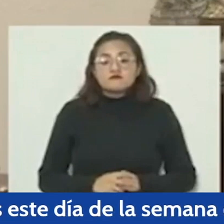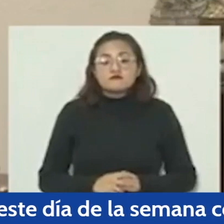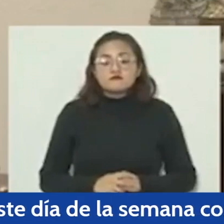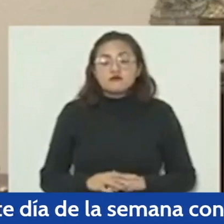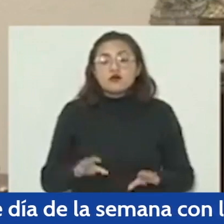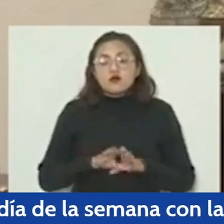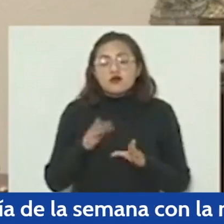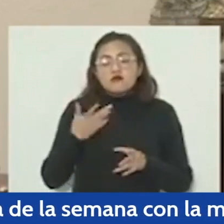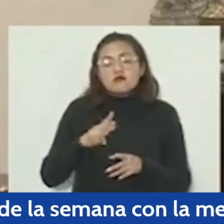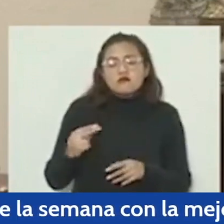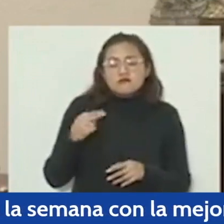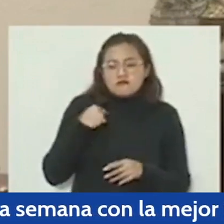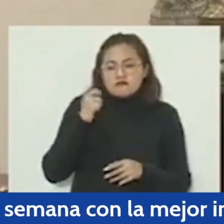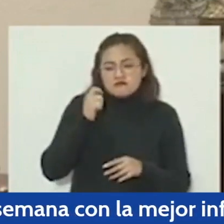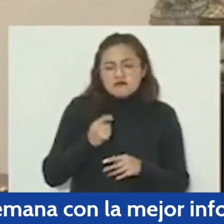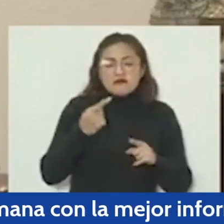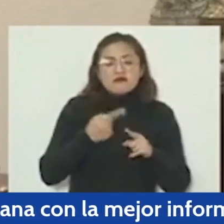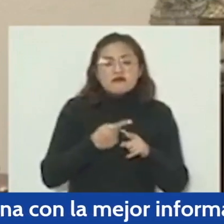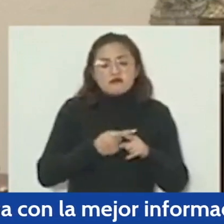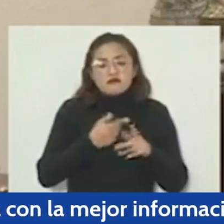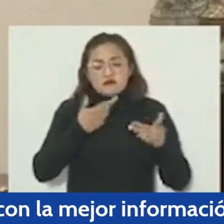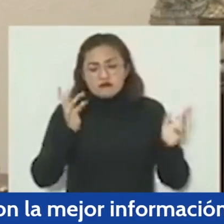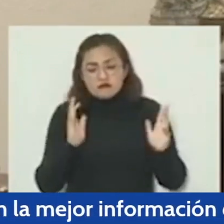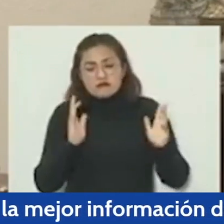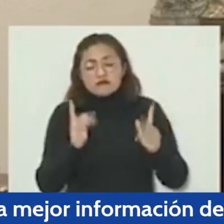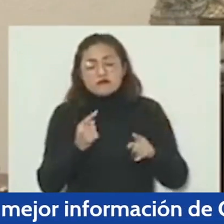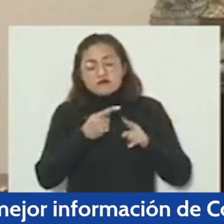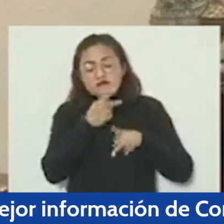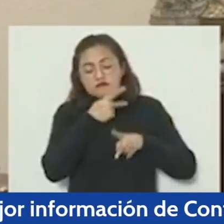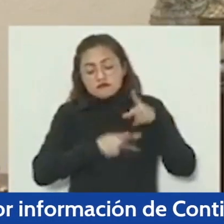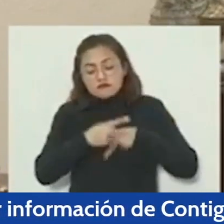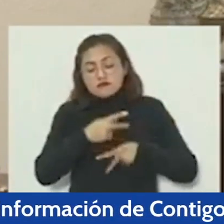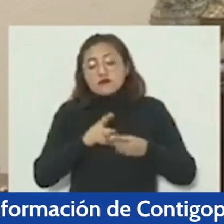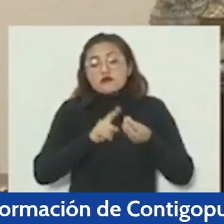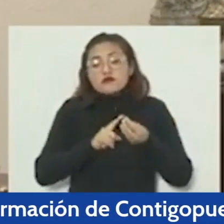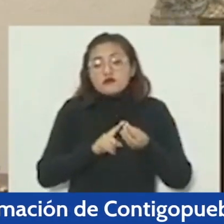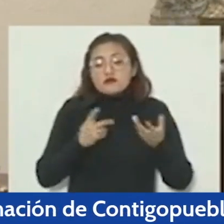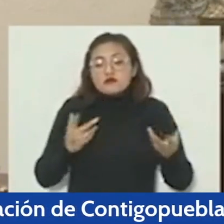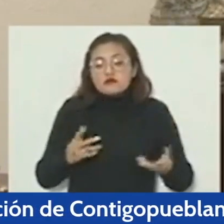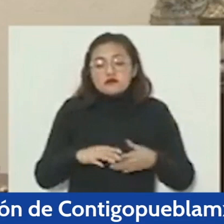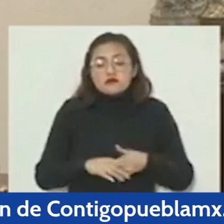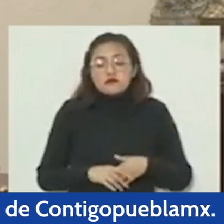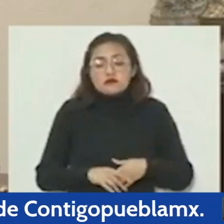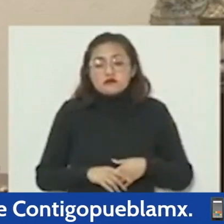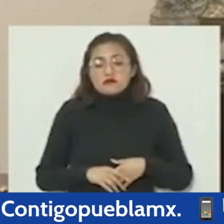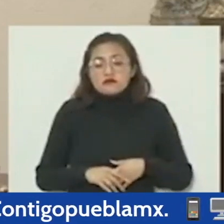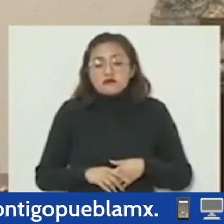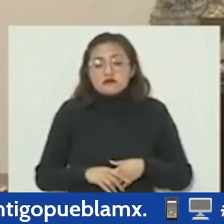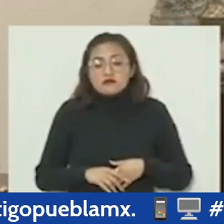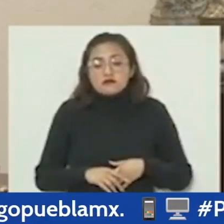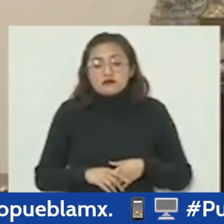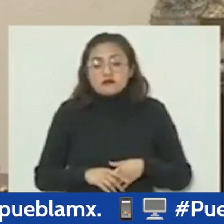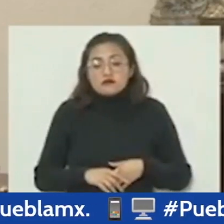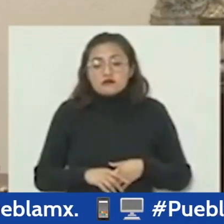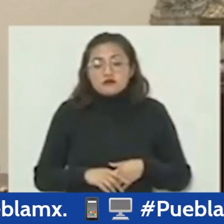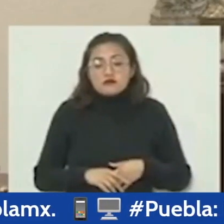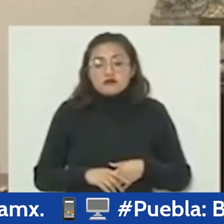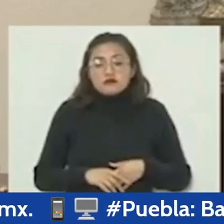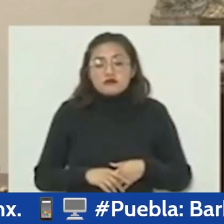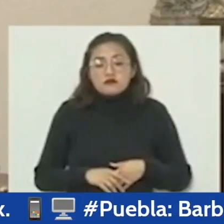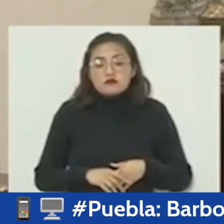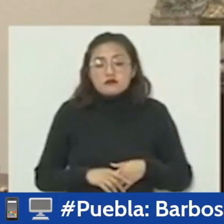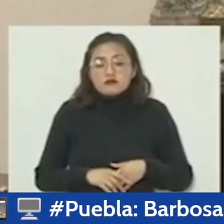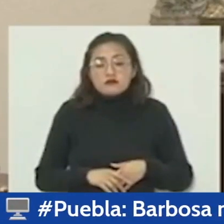cómo fue la ejecución, quiénes venían, de dónde venían los ejecutores, todo, todo,